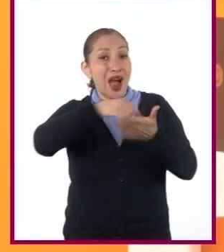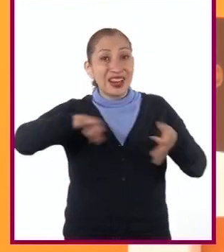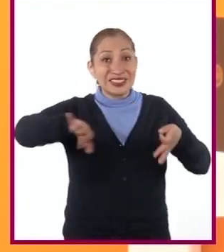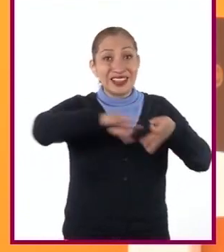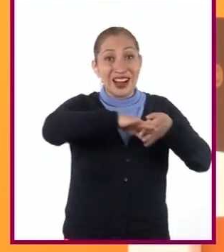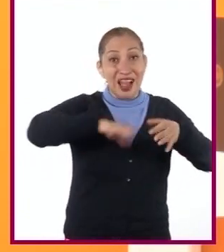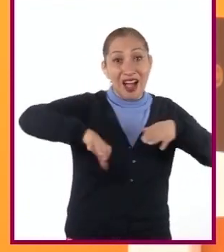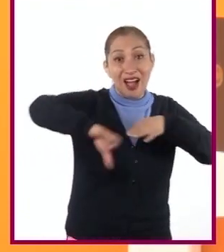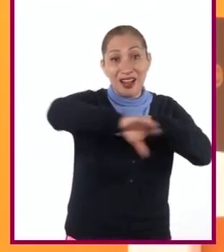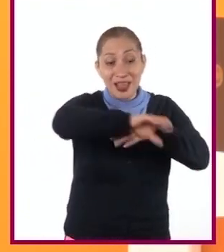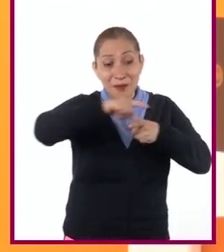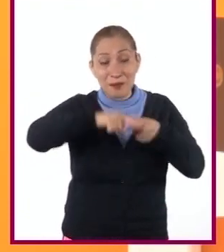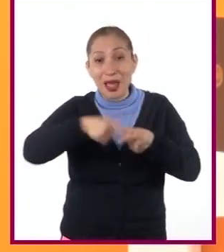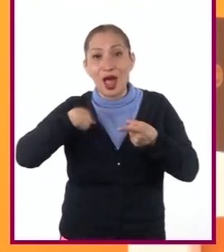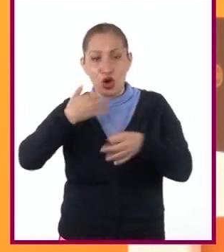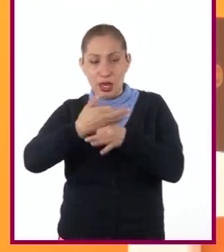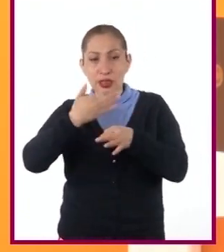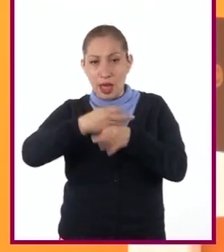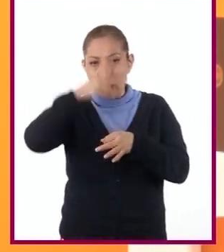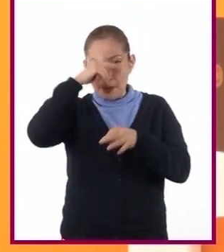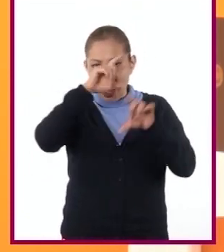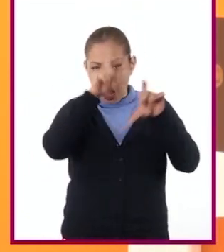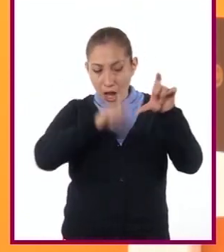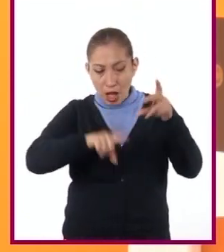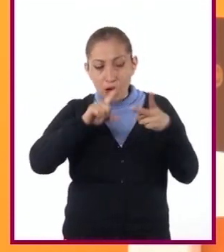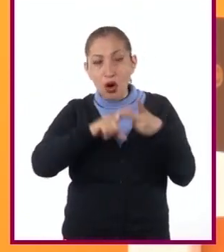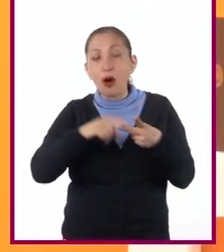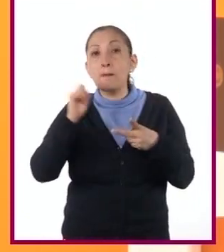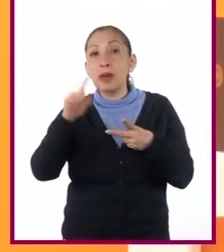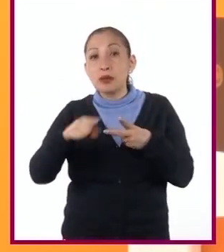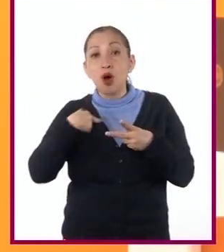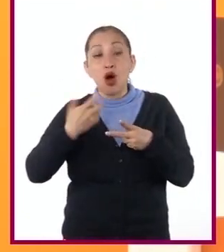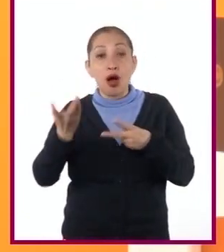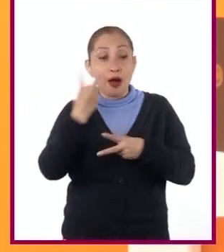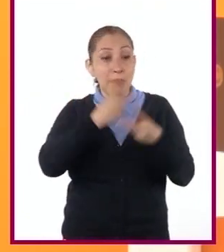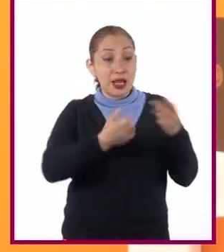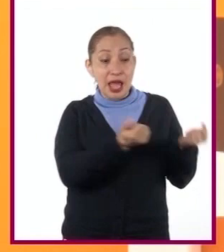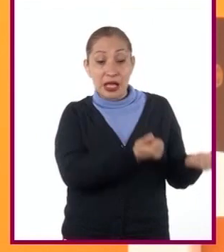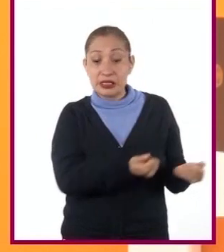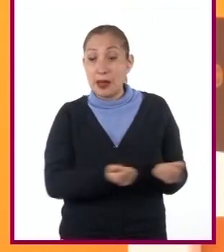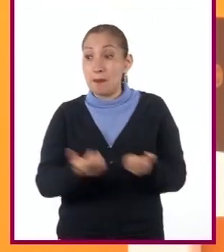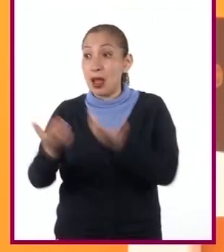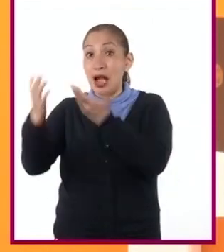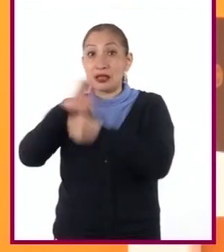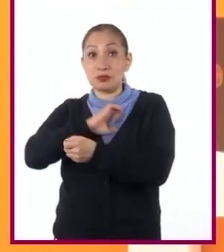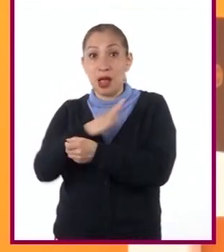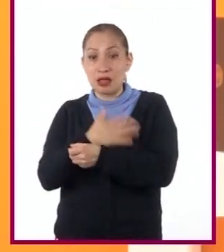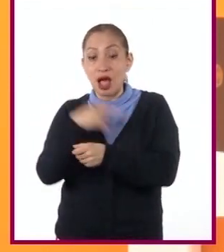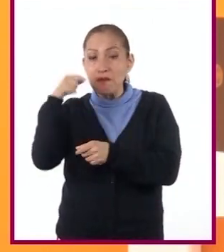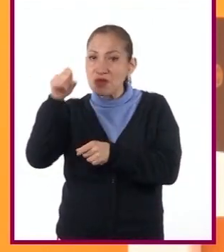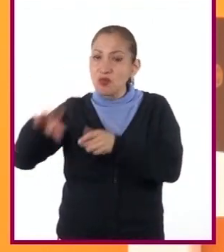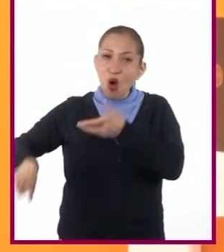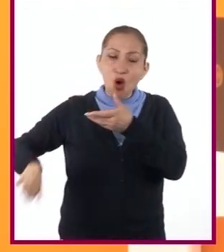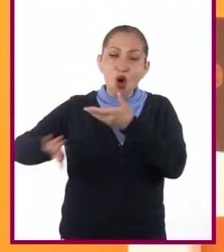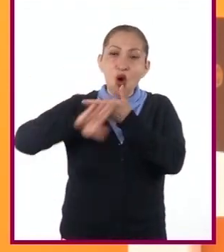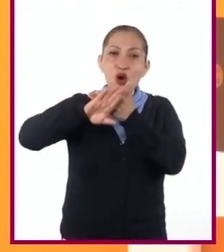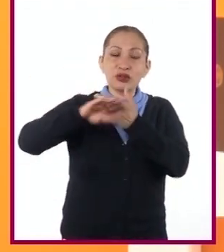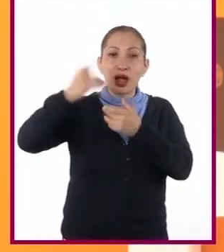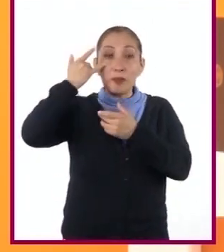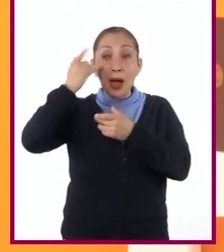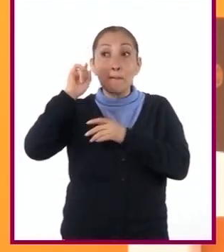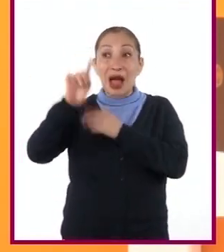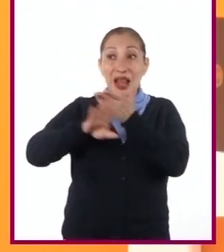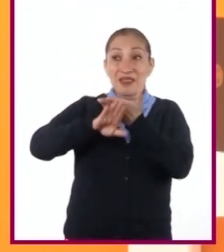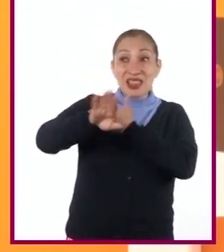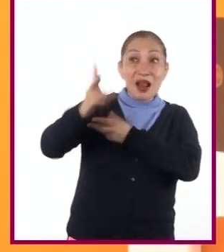Mar Caribe, de nuestro actual territorio nacional, de donde zarpaban las riquezas para la metrópoli. Para evitar ser